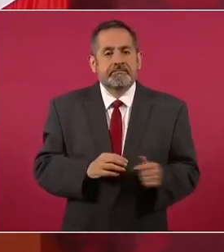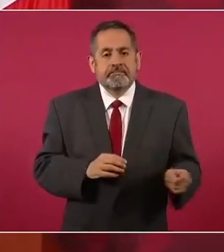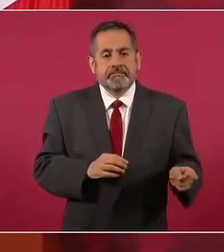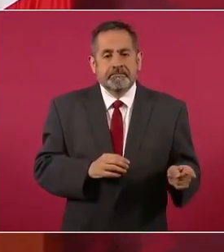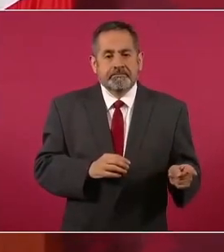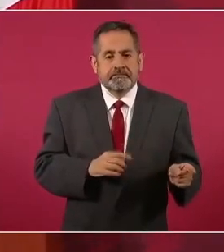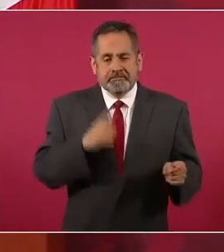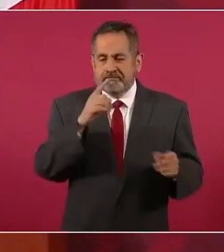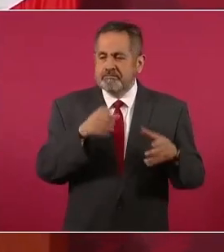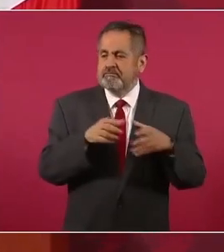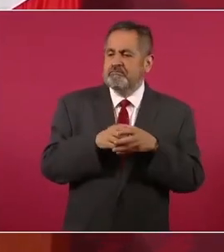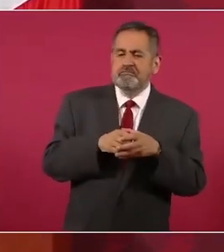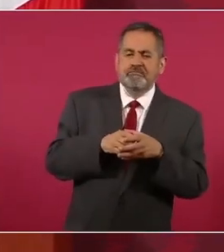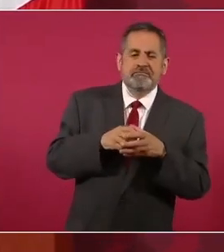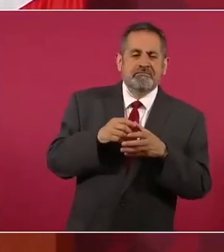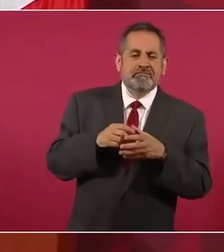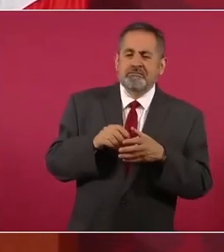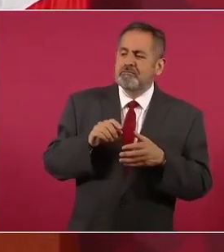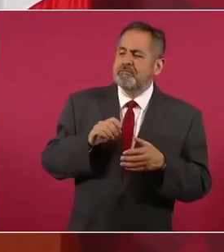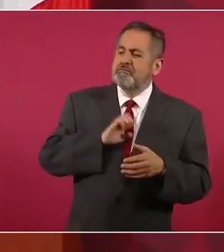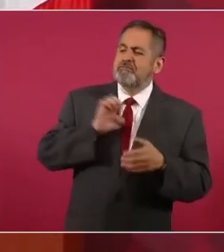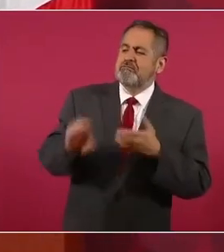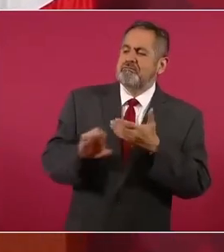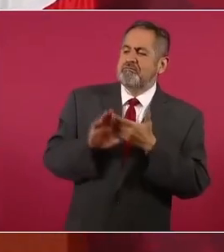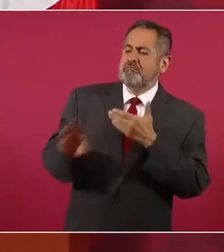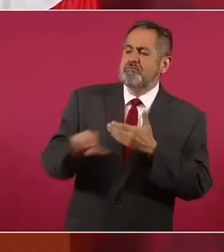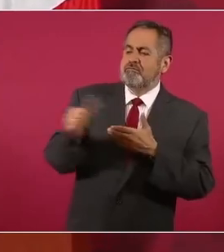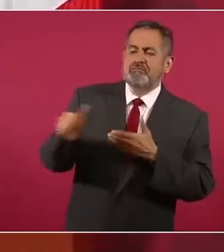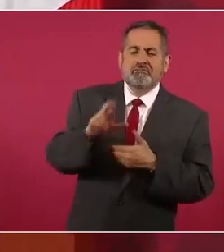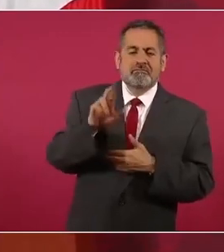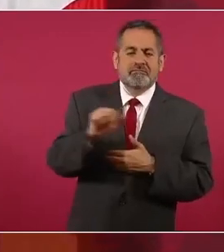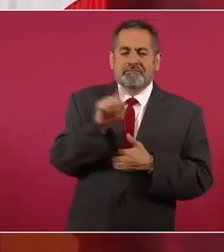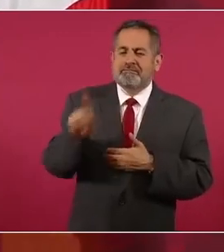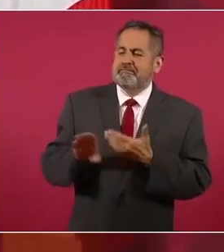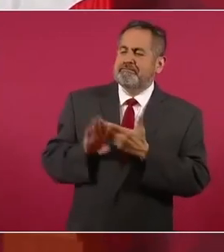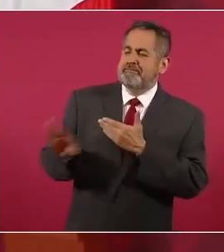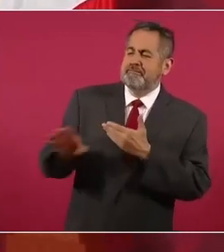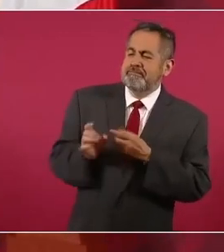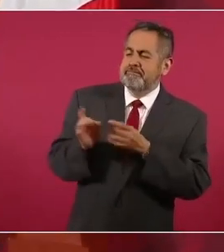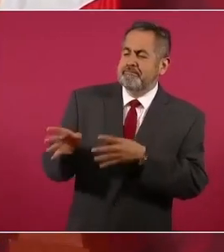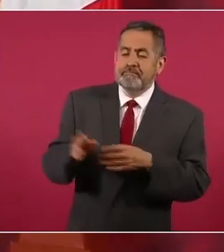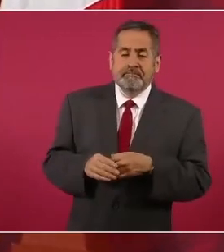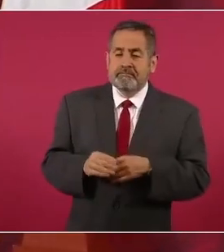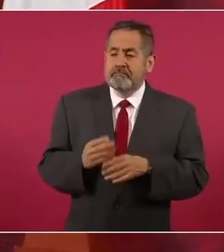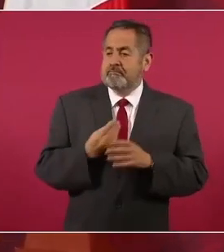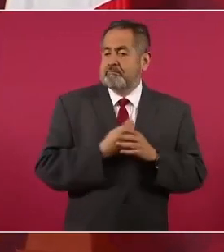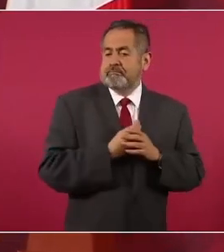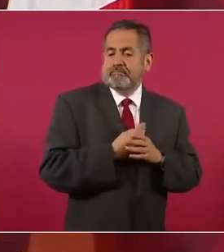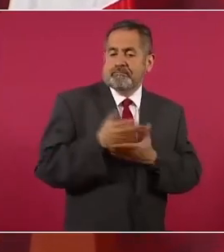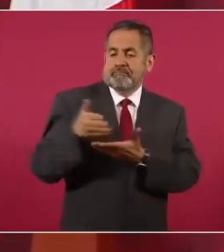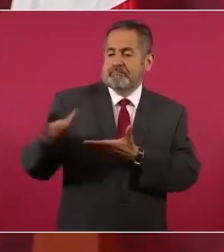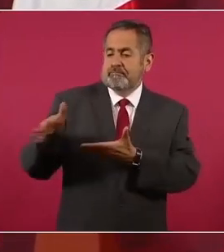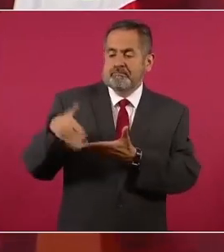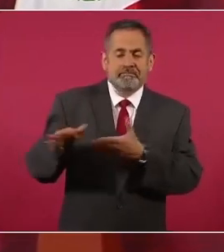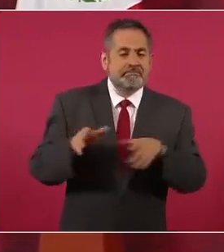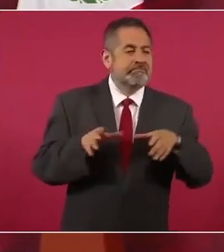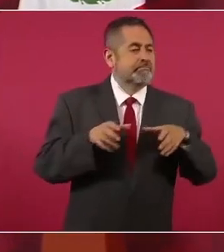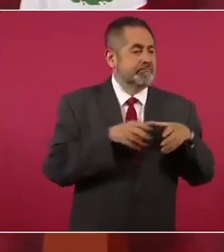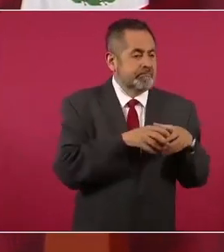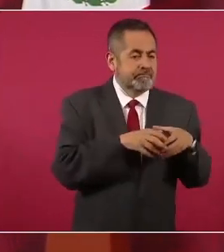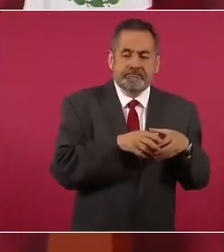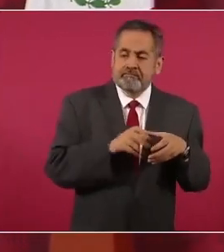del racismo, a favor del clasismo, de la discriminación.